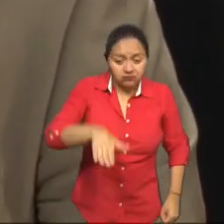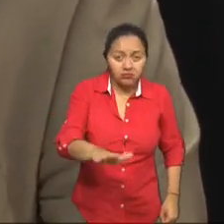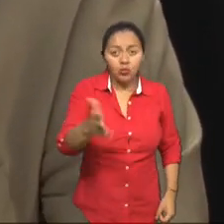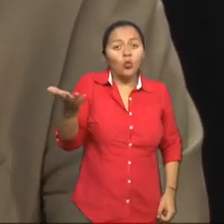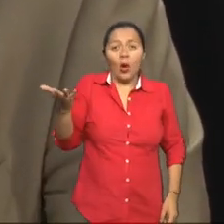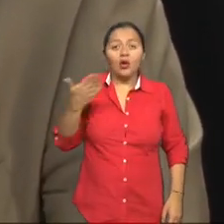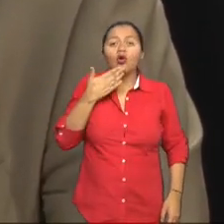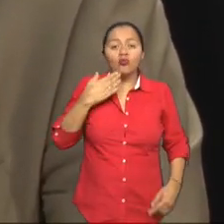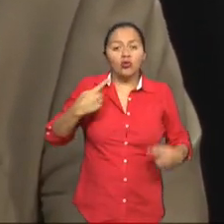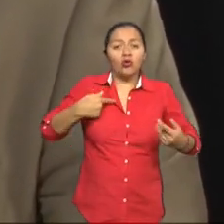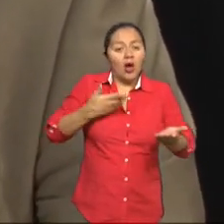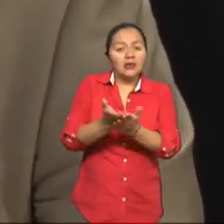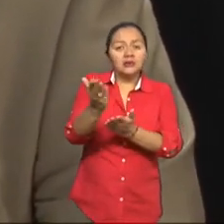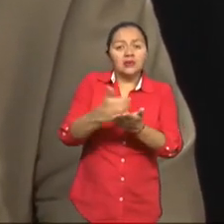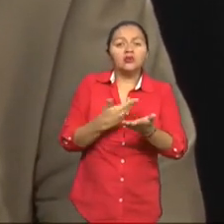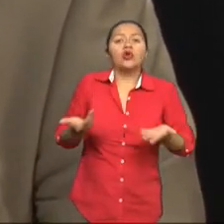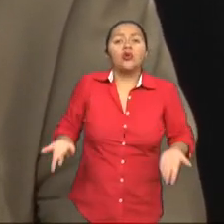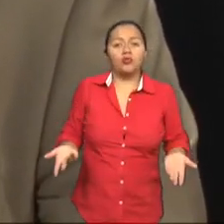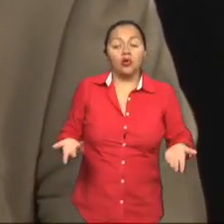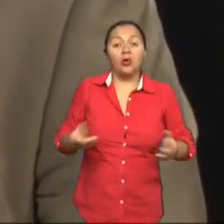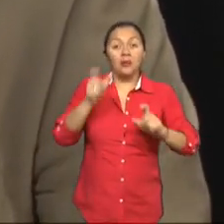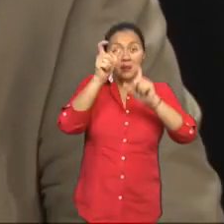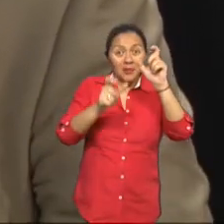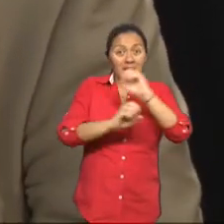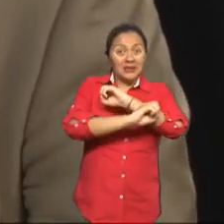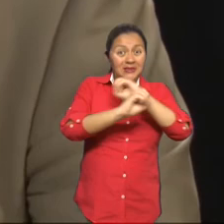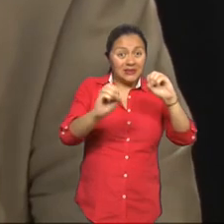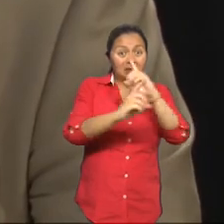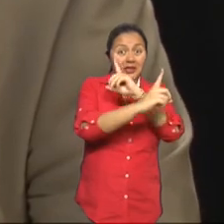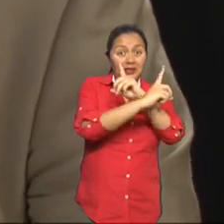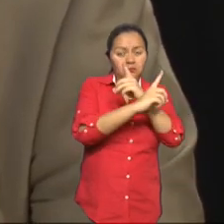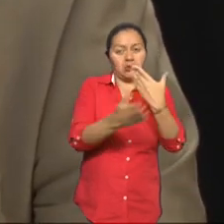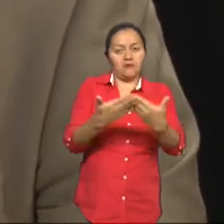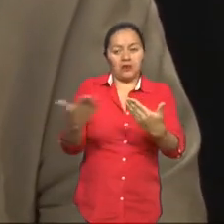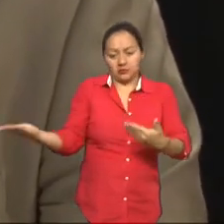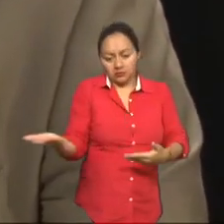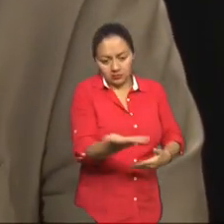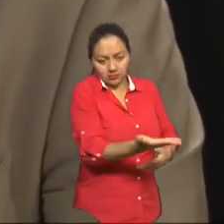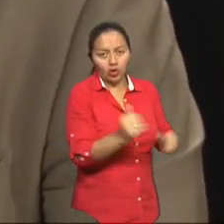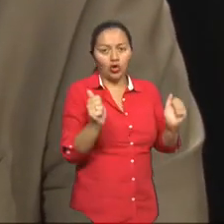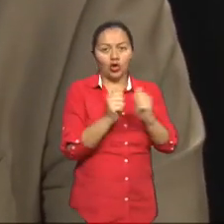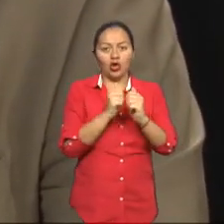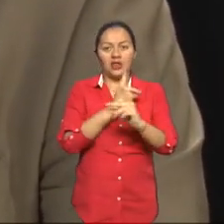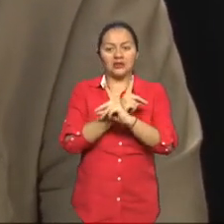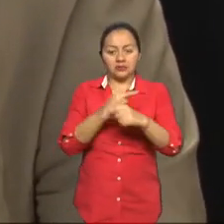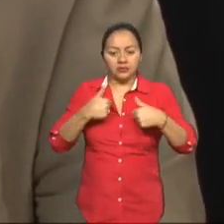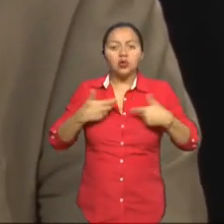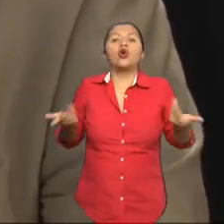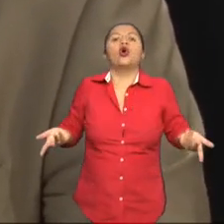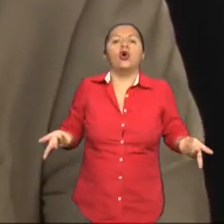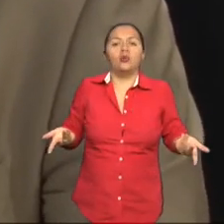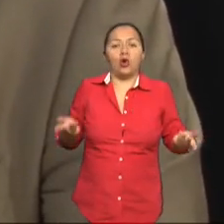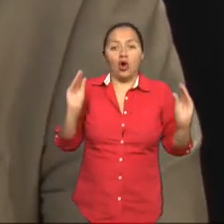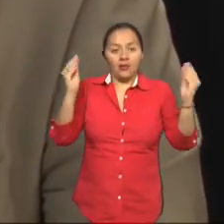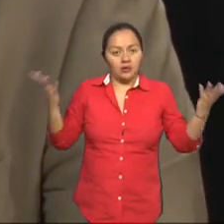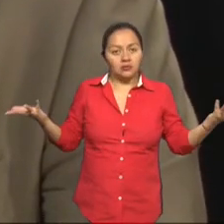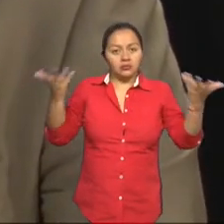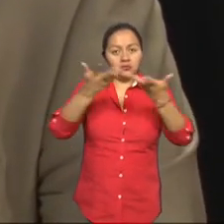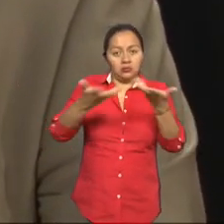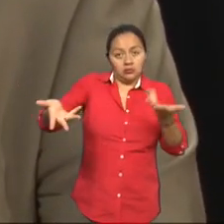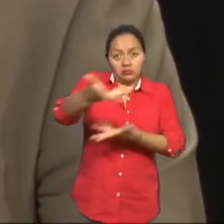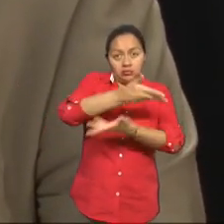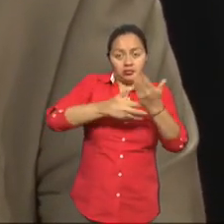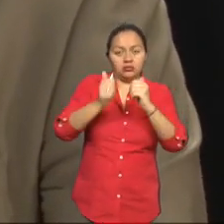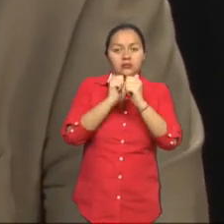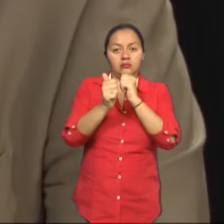más dirigentes del deporte sin discapacidad le den facilidad a los dirigentes con discapacidad para que sus chicos puedan entrenar.